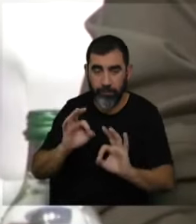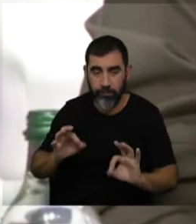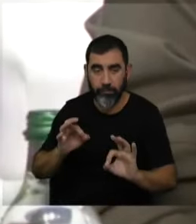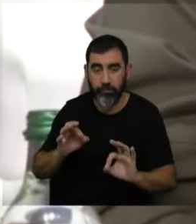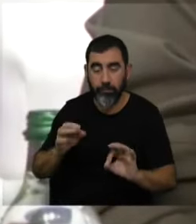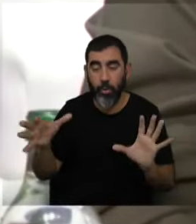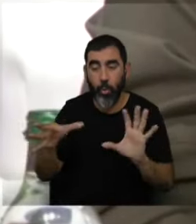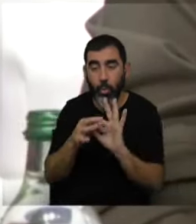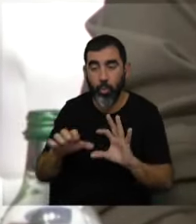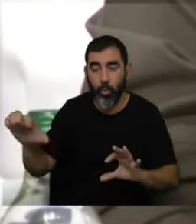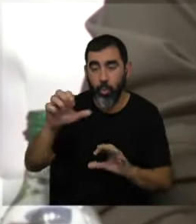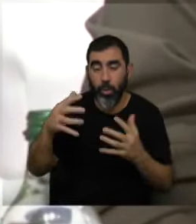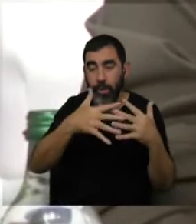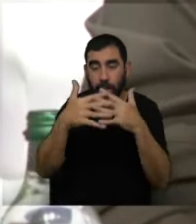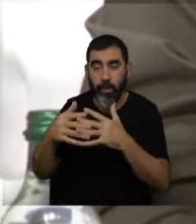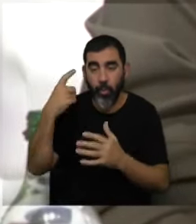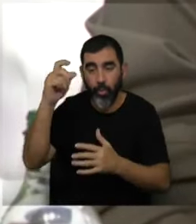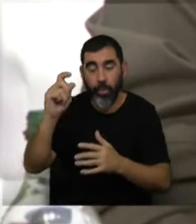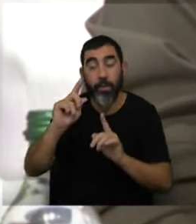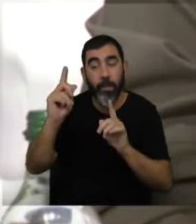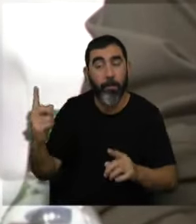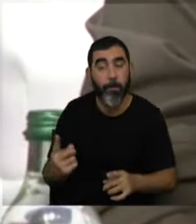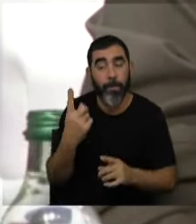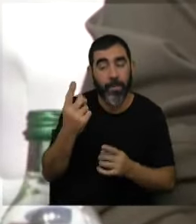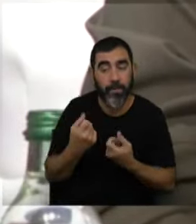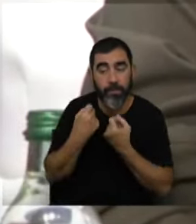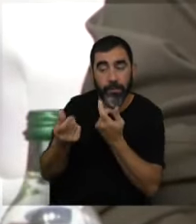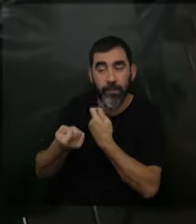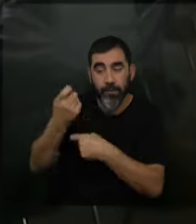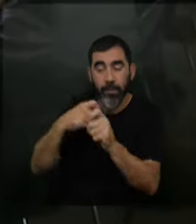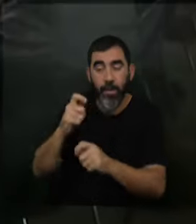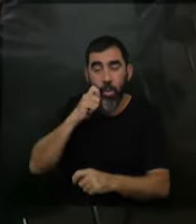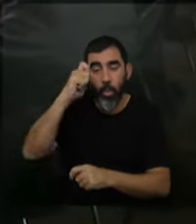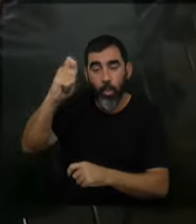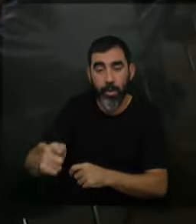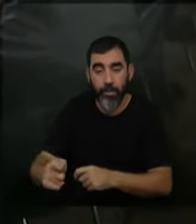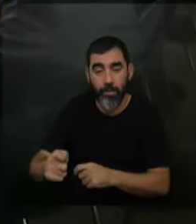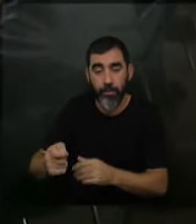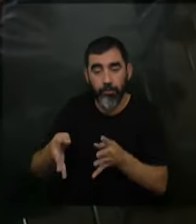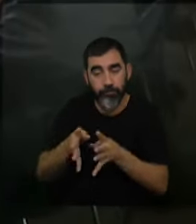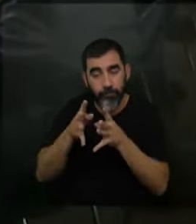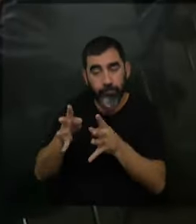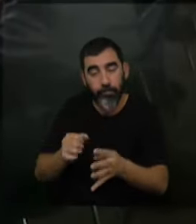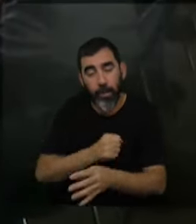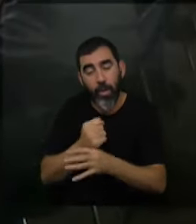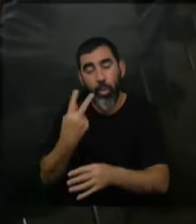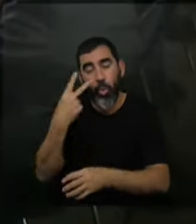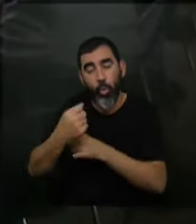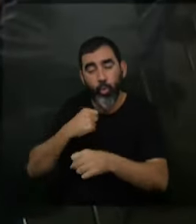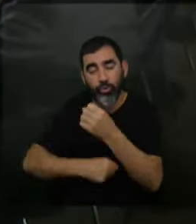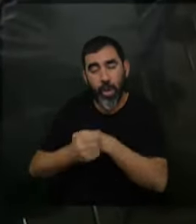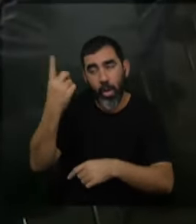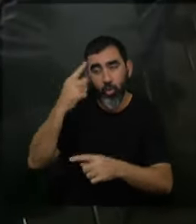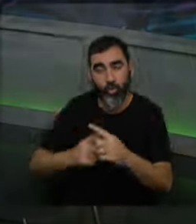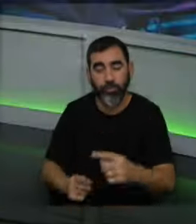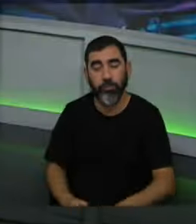la Unión Europea y Estados Unidos que son a su vez los principales proveedores de armas a Ucrania desde que empezó la guerra hace dos años y